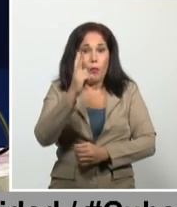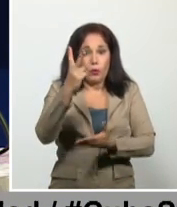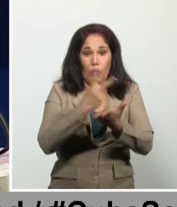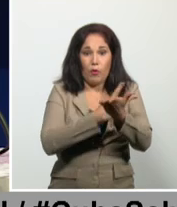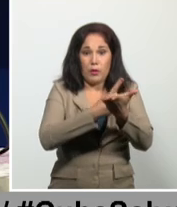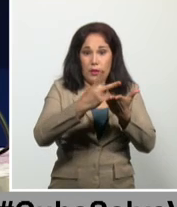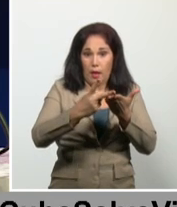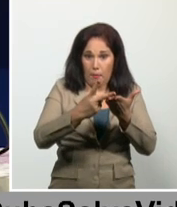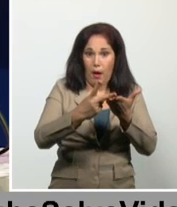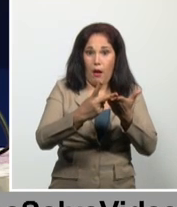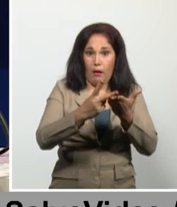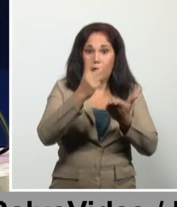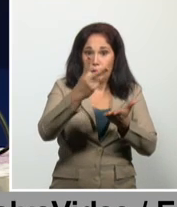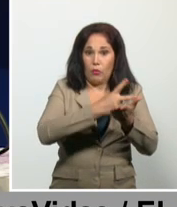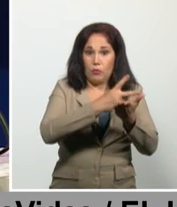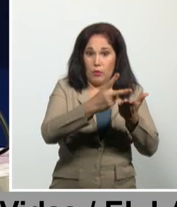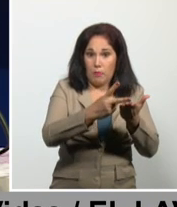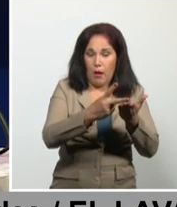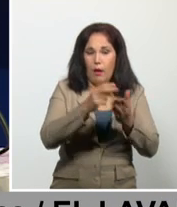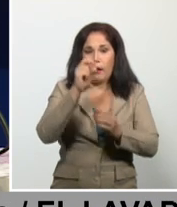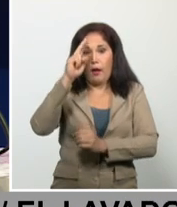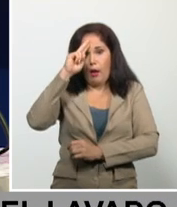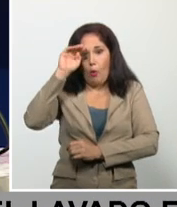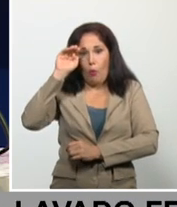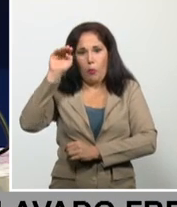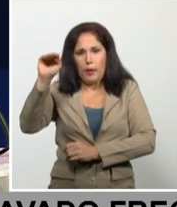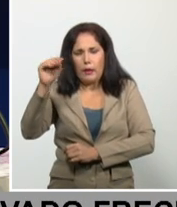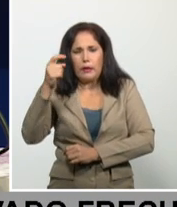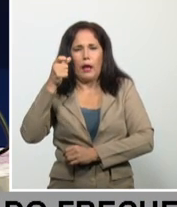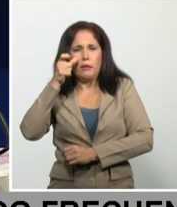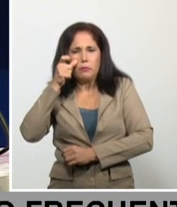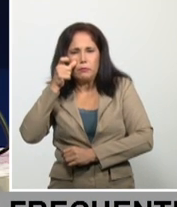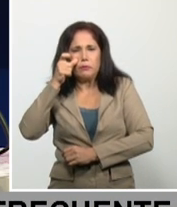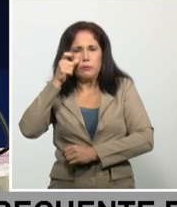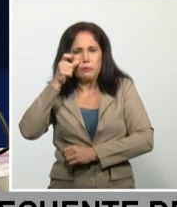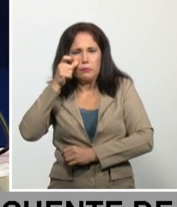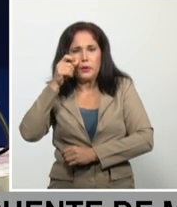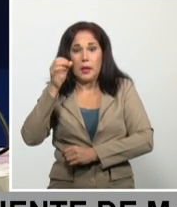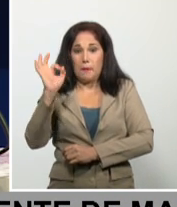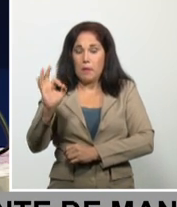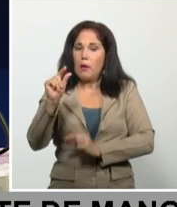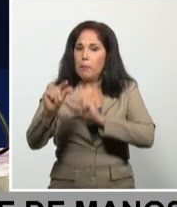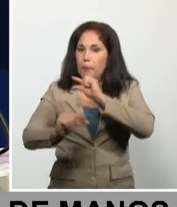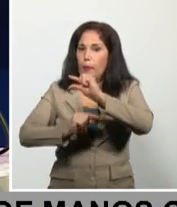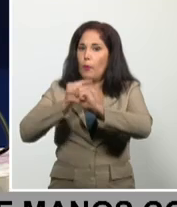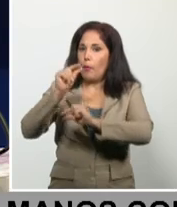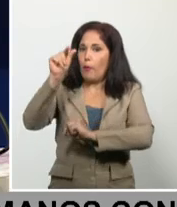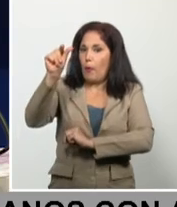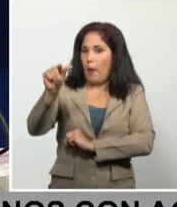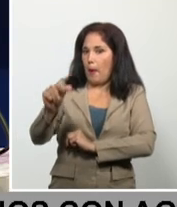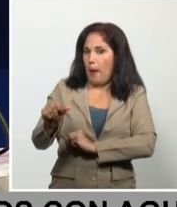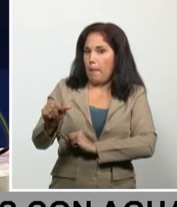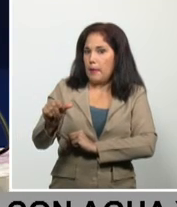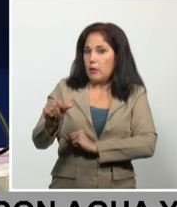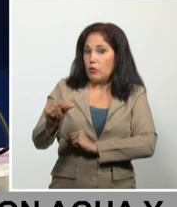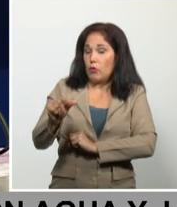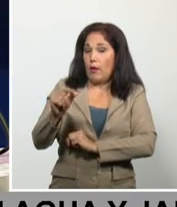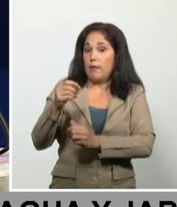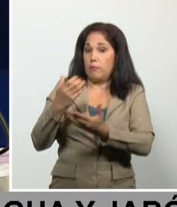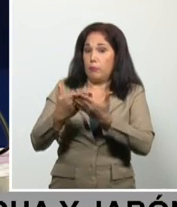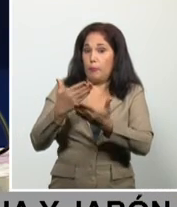de 14 días como tal, después que ya el paciente ha ido haciéndose negativo la